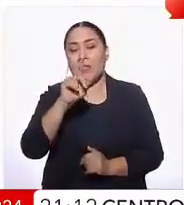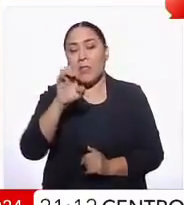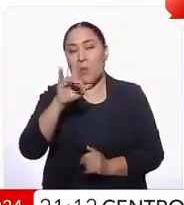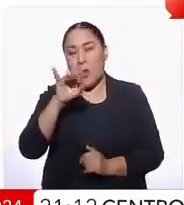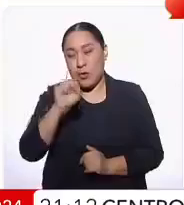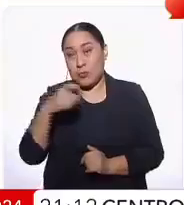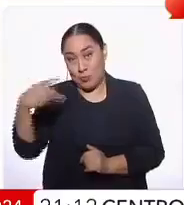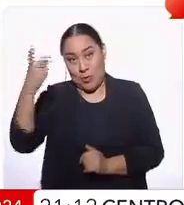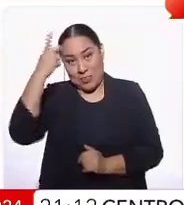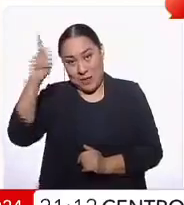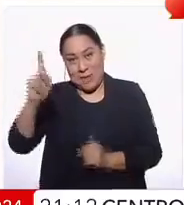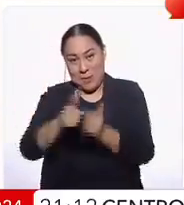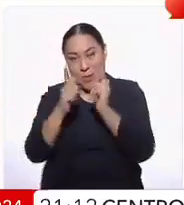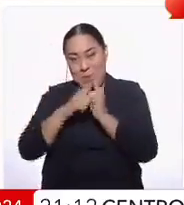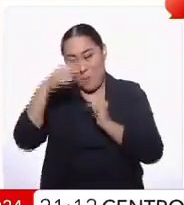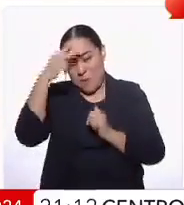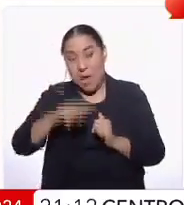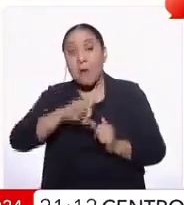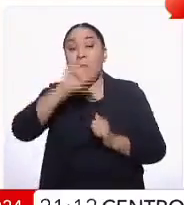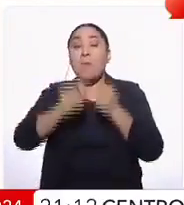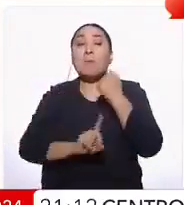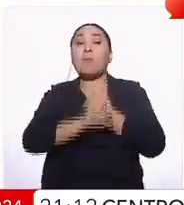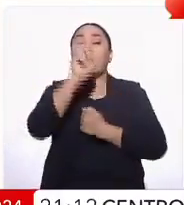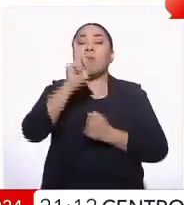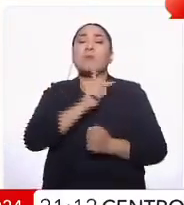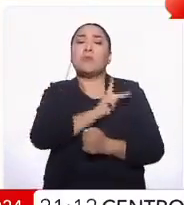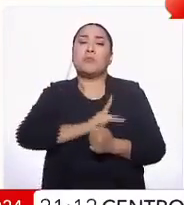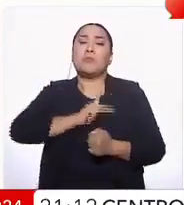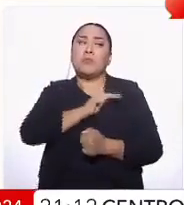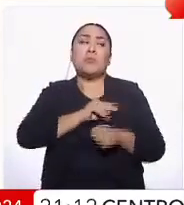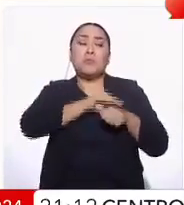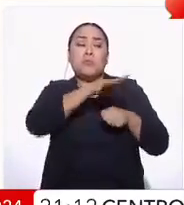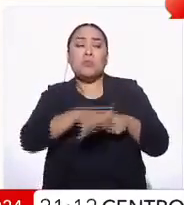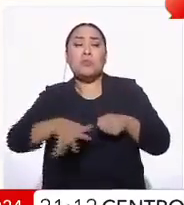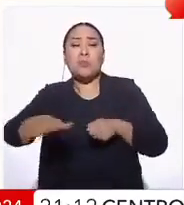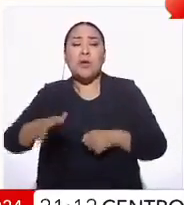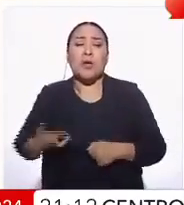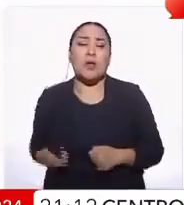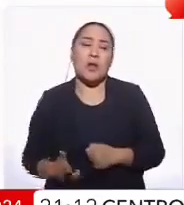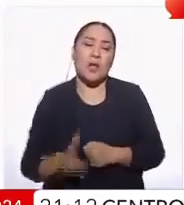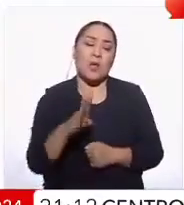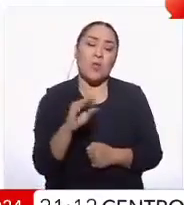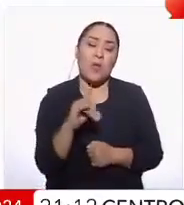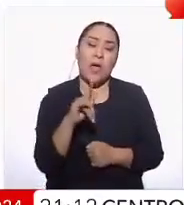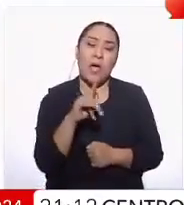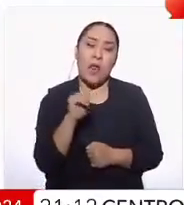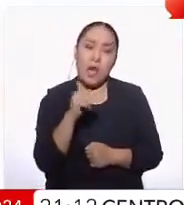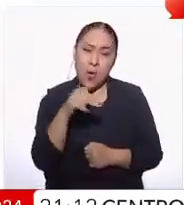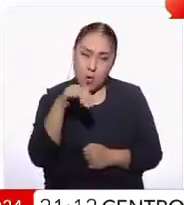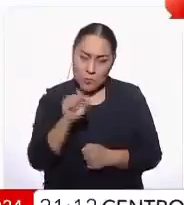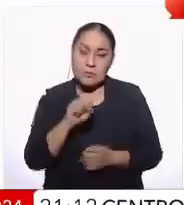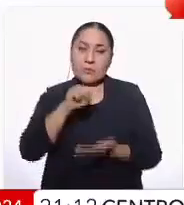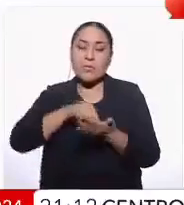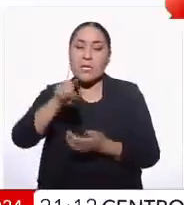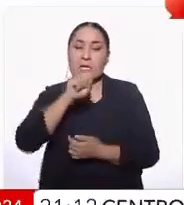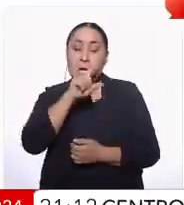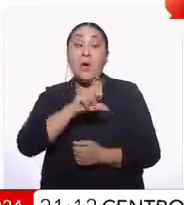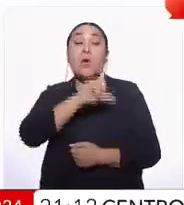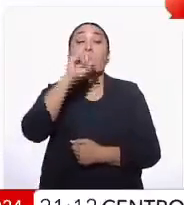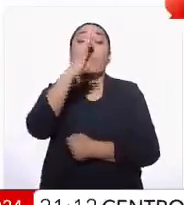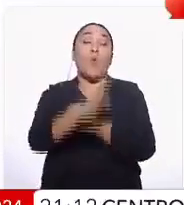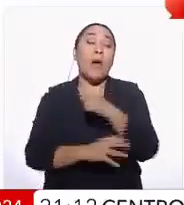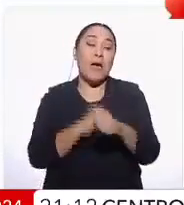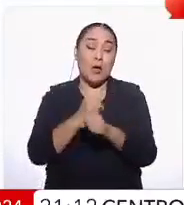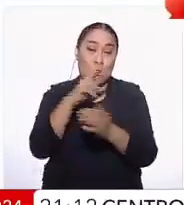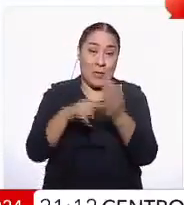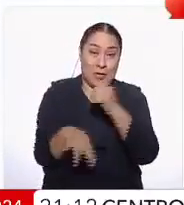Larrea, provocó que se vertiera mercurio, plomo y arsénico al río Bolaños en Jalisco. 4 años después, en 2014,